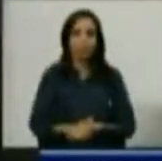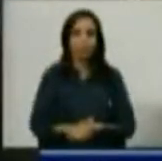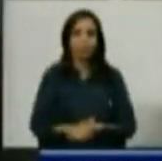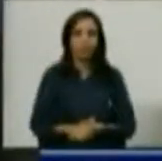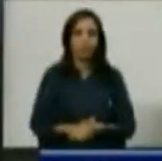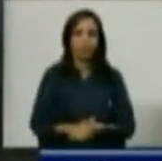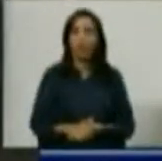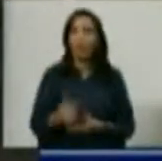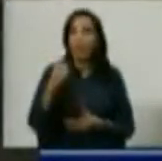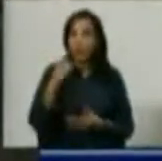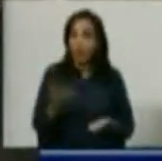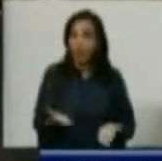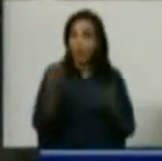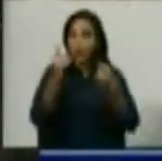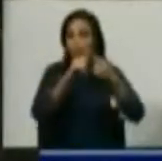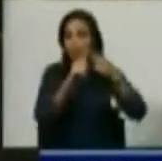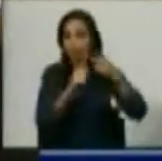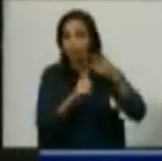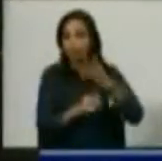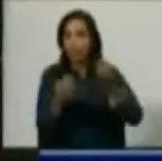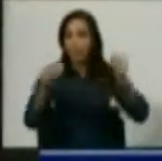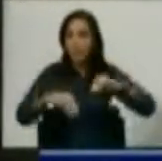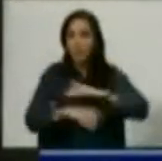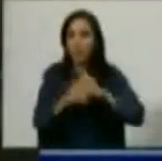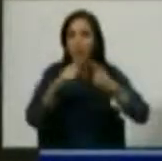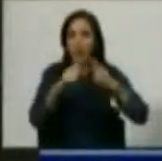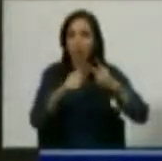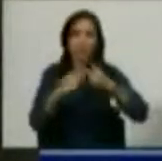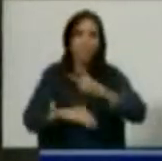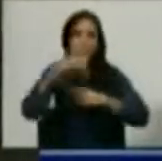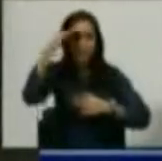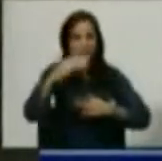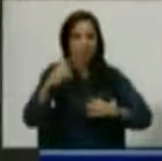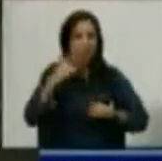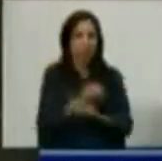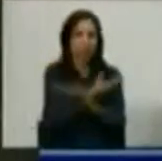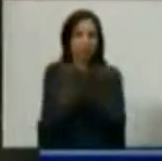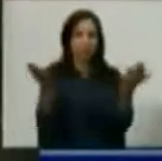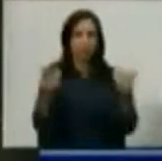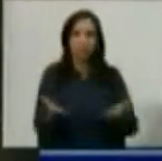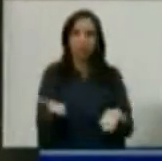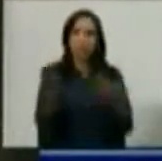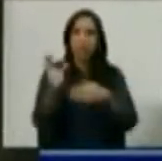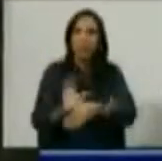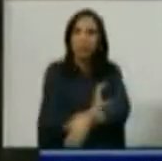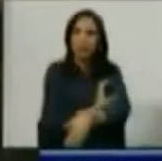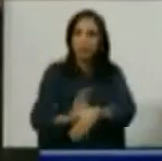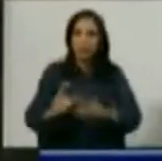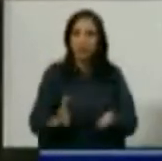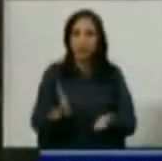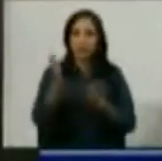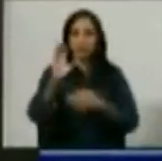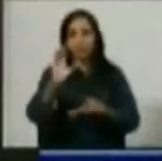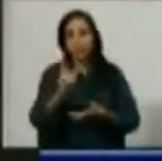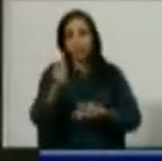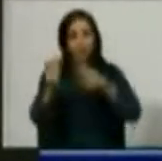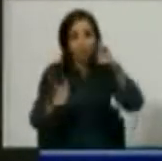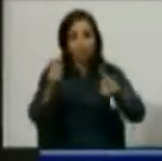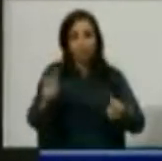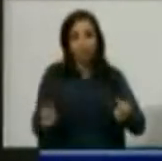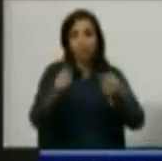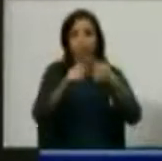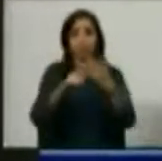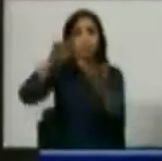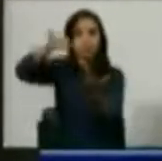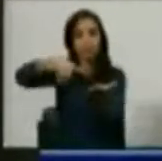está la academia de la armada bolivariana está la academia de